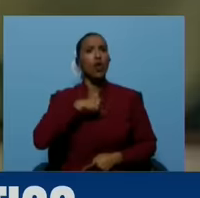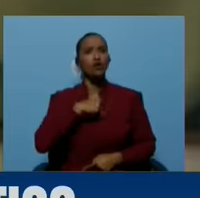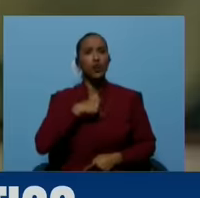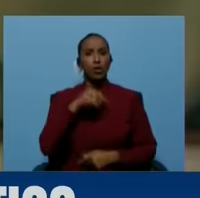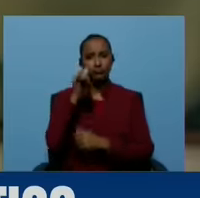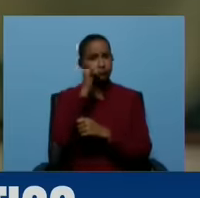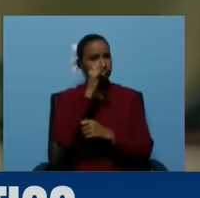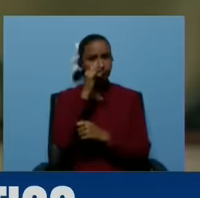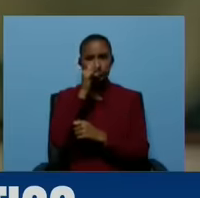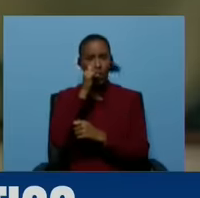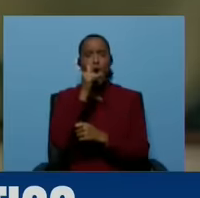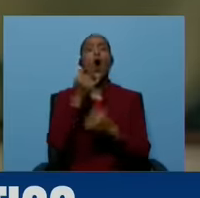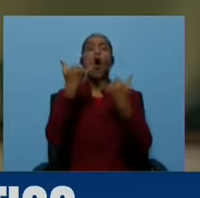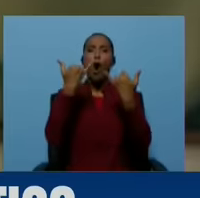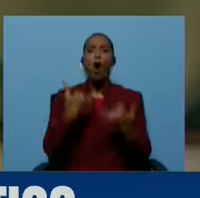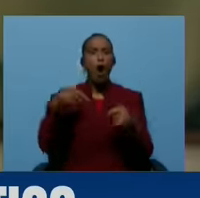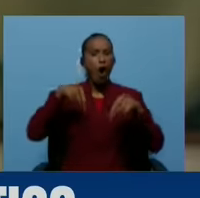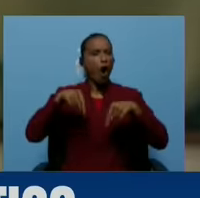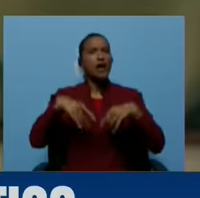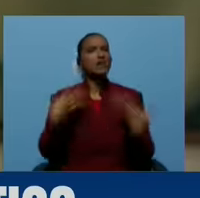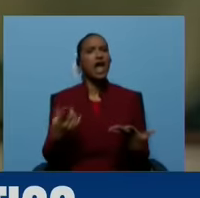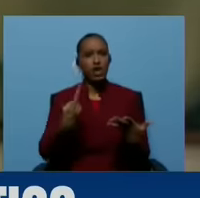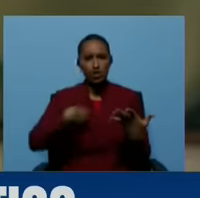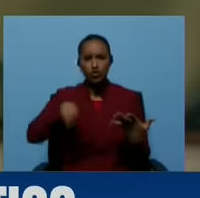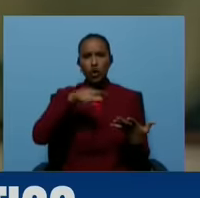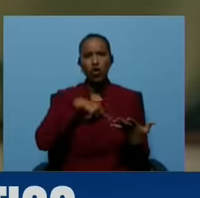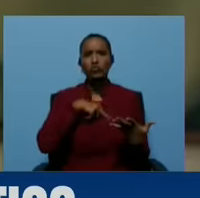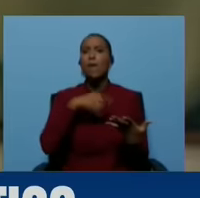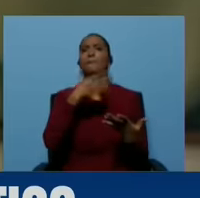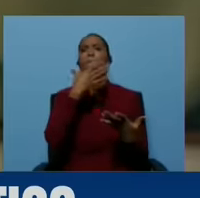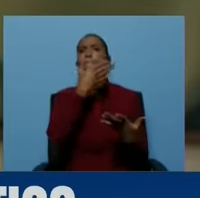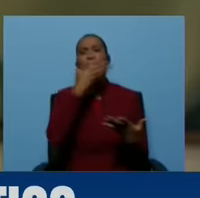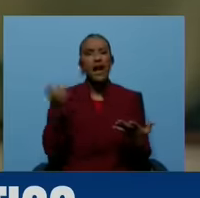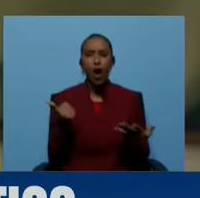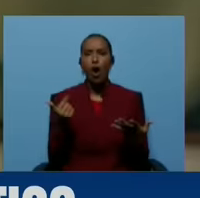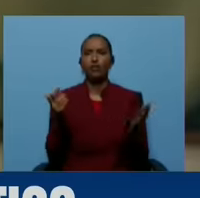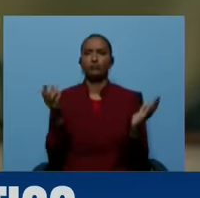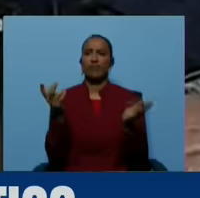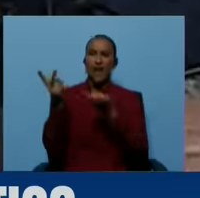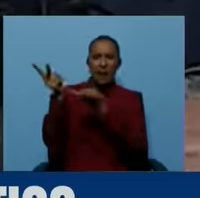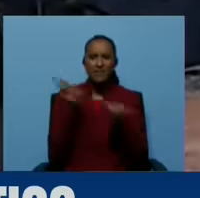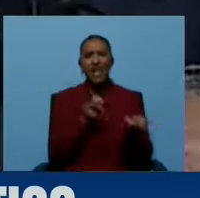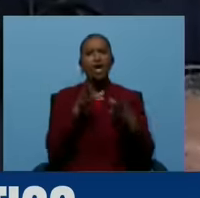que estuvieran los medios de comunicación. Ustedes recuerdan, no habían medios de comunicación.